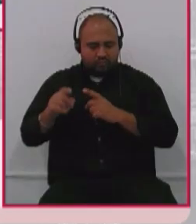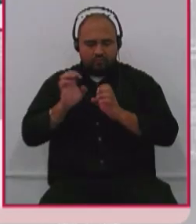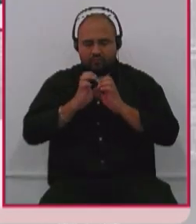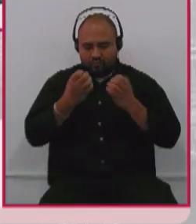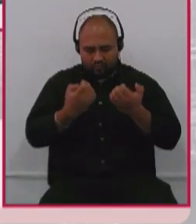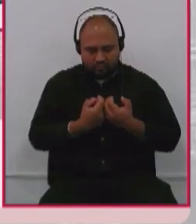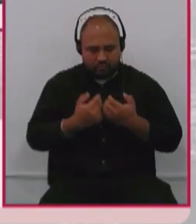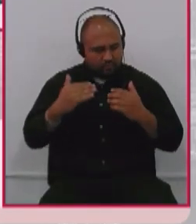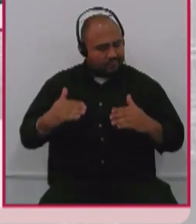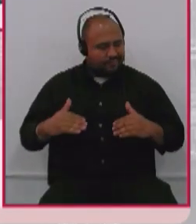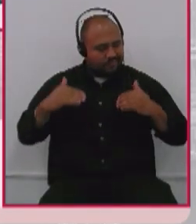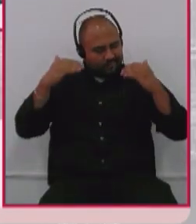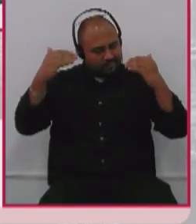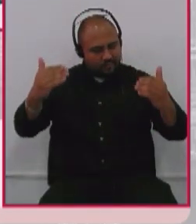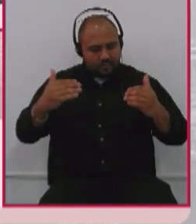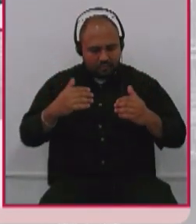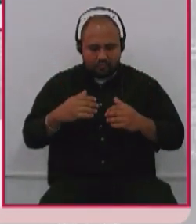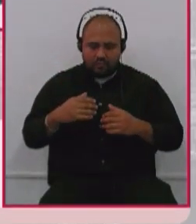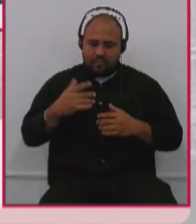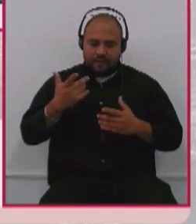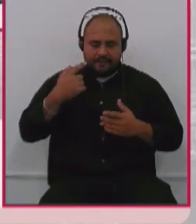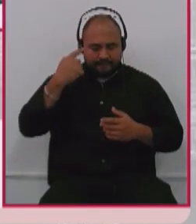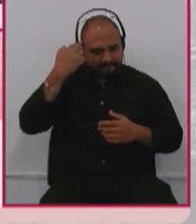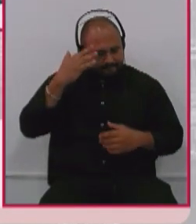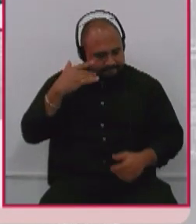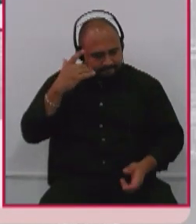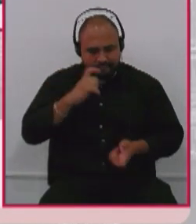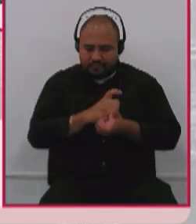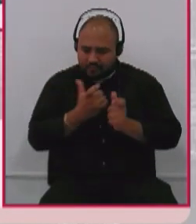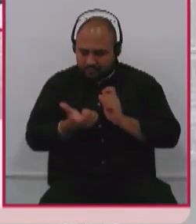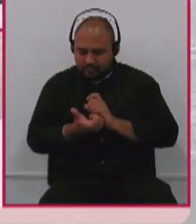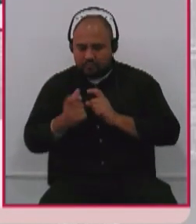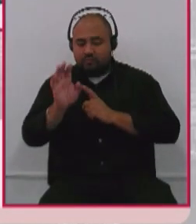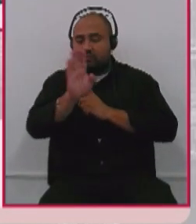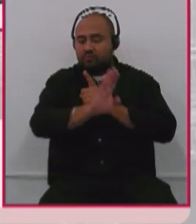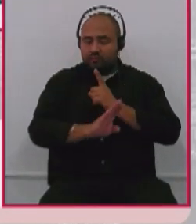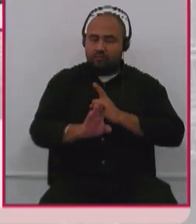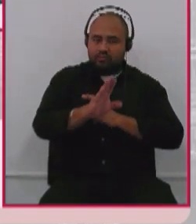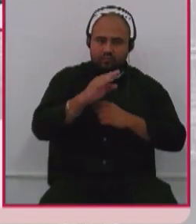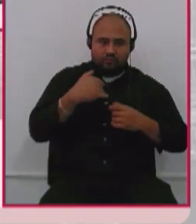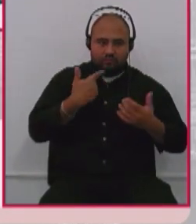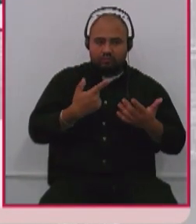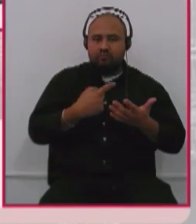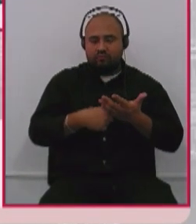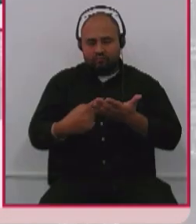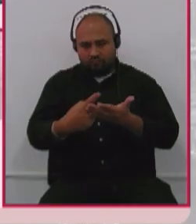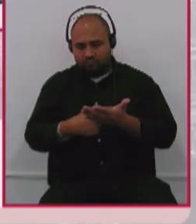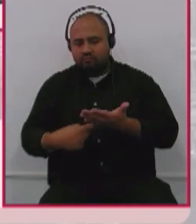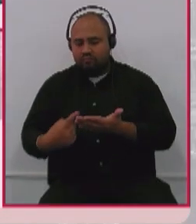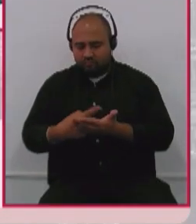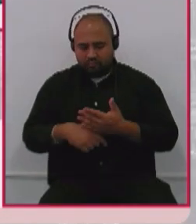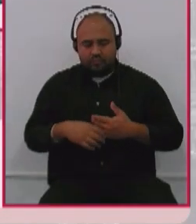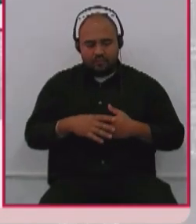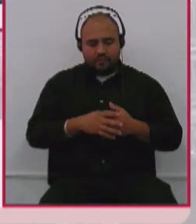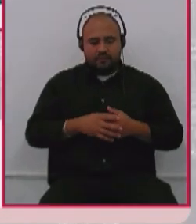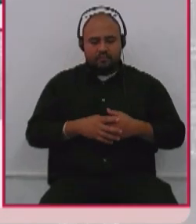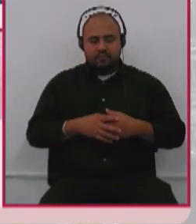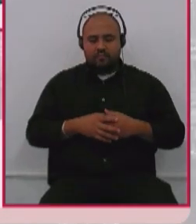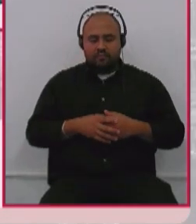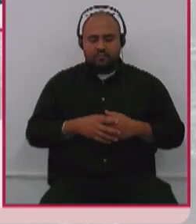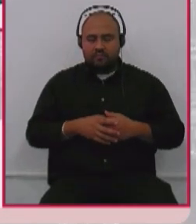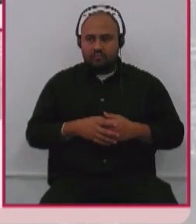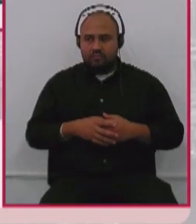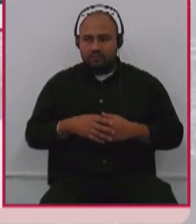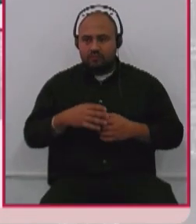de crisis, digamos, ¿no? En el que estábamos parados y teníamos que reactivarlo de forma segura. Y esto sienta una base